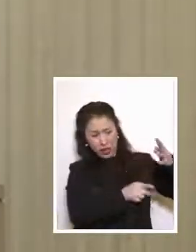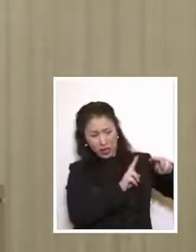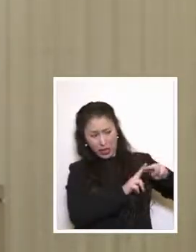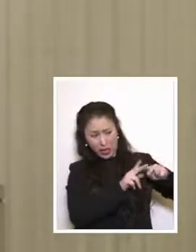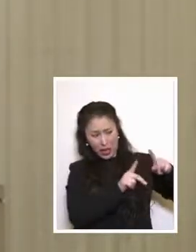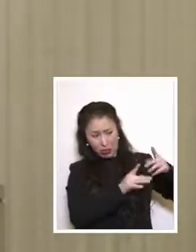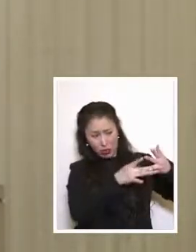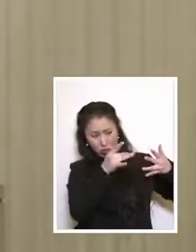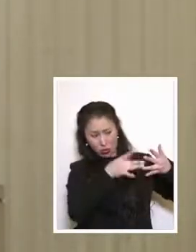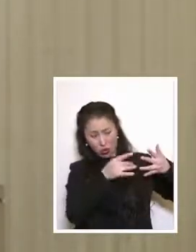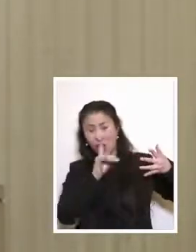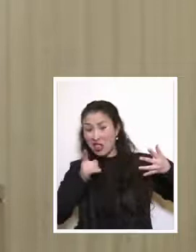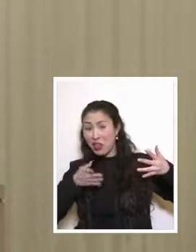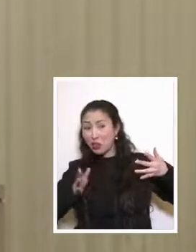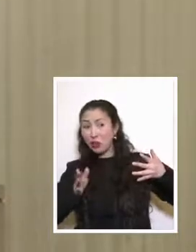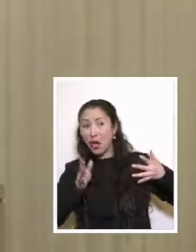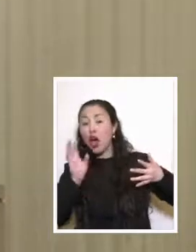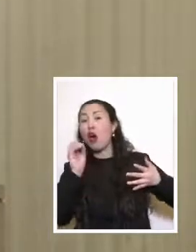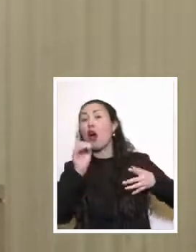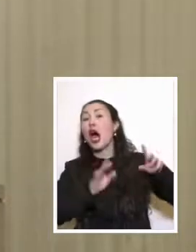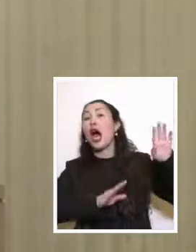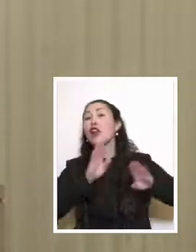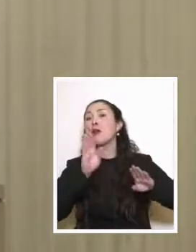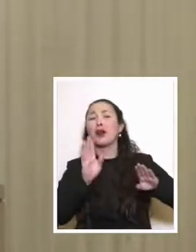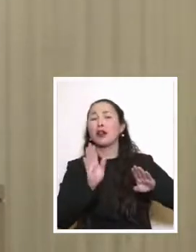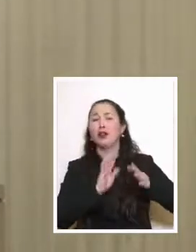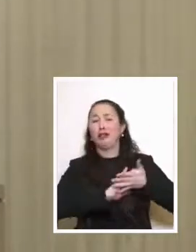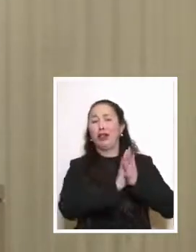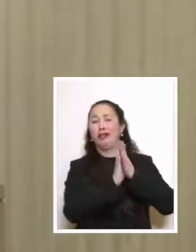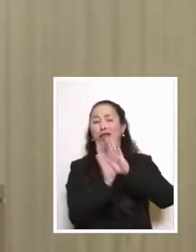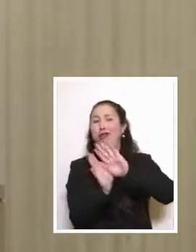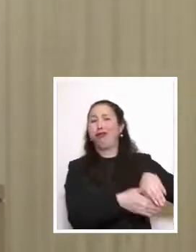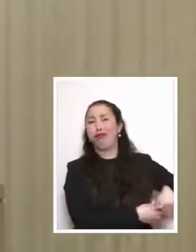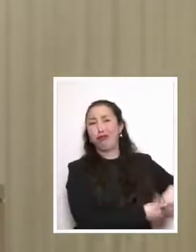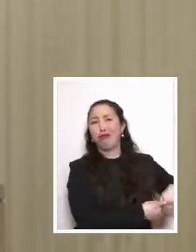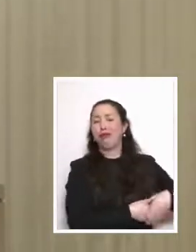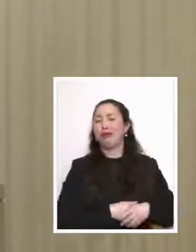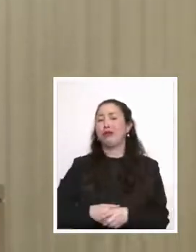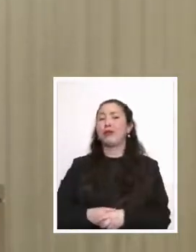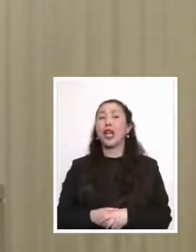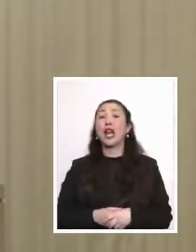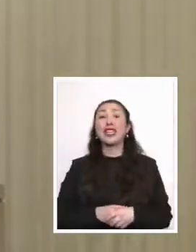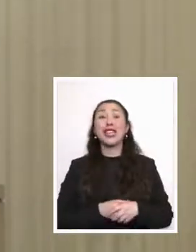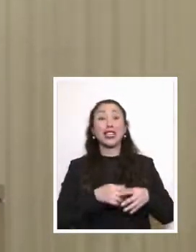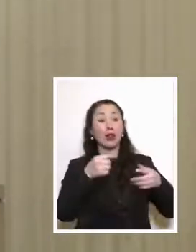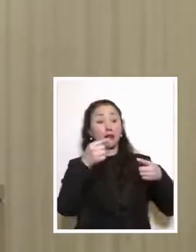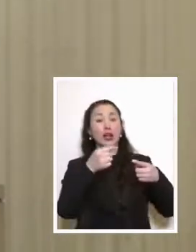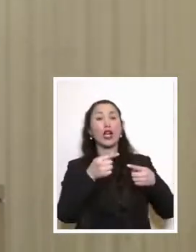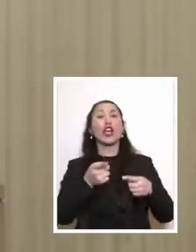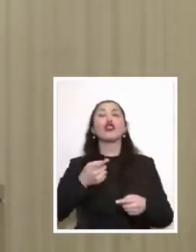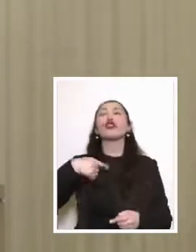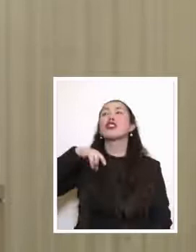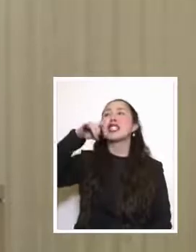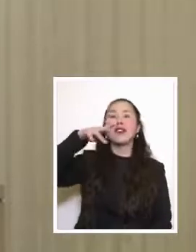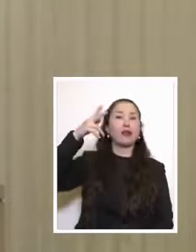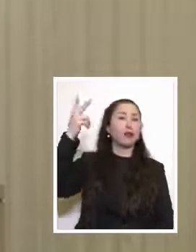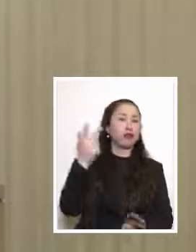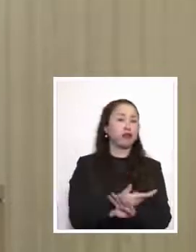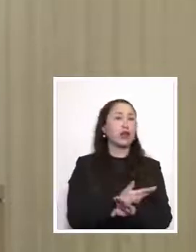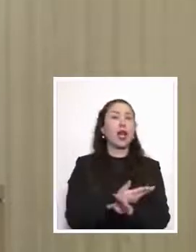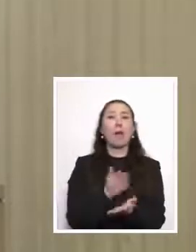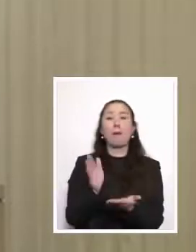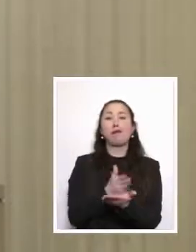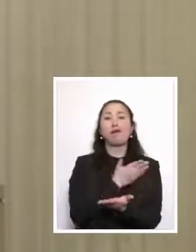A lo mejor sí, a lo mejor tenemos evidencia que nos dice que sí, ¿no? ¿Qué deberíamos dejar de hacer? O sea, sabemos que no funciona, segregación